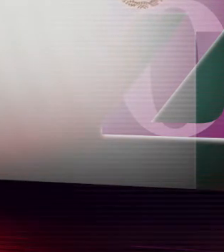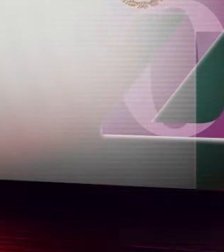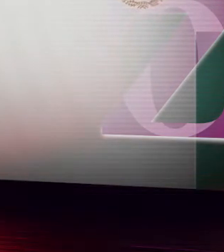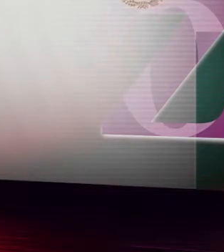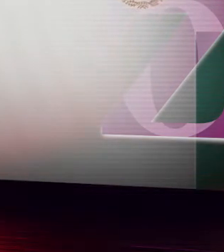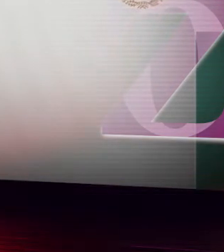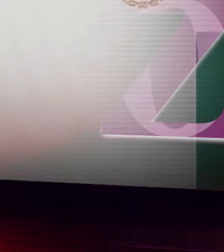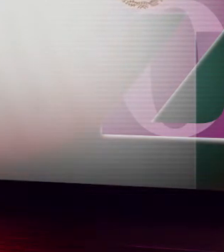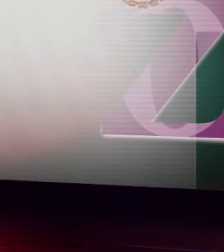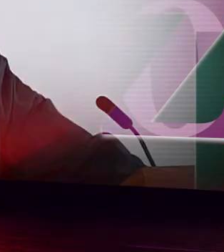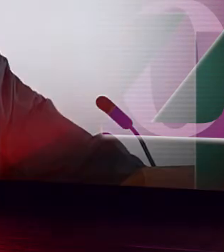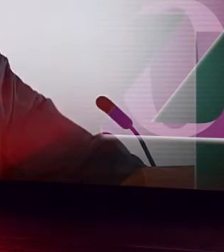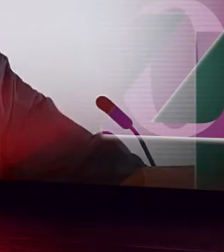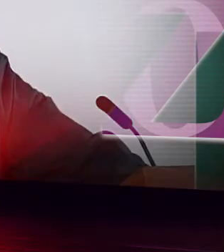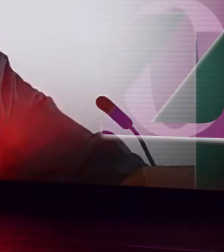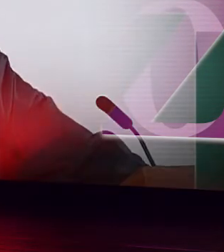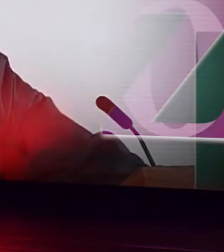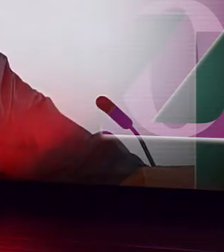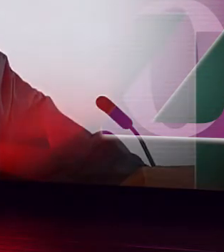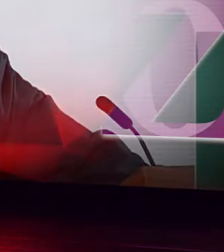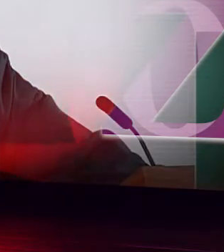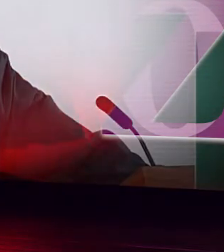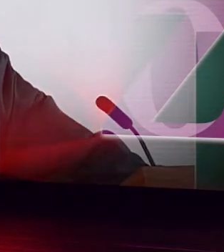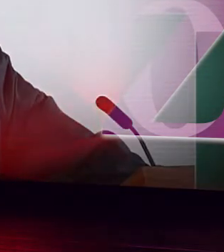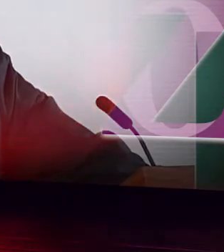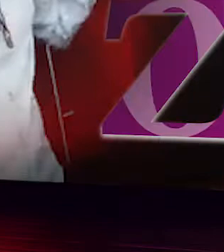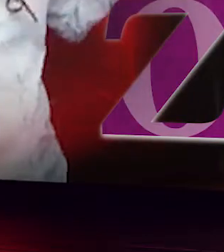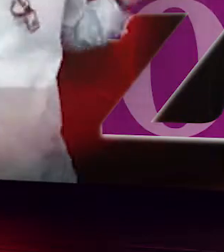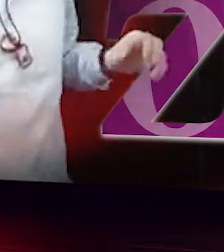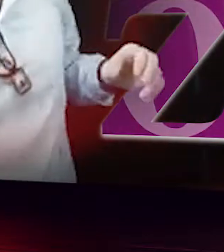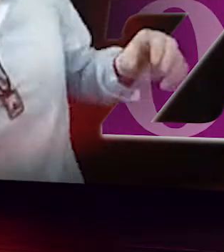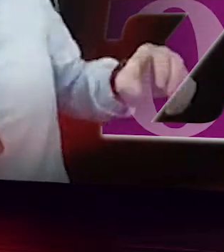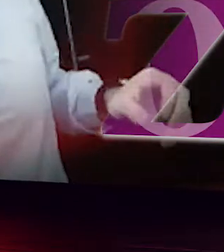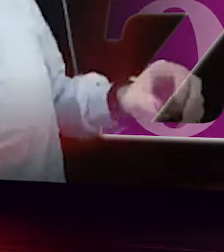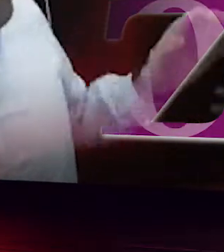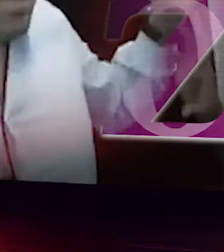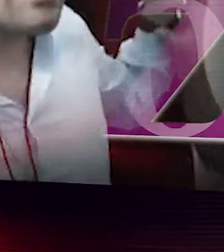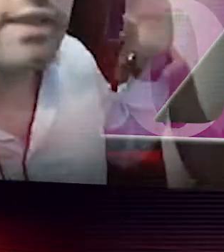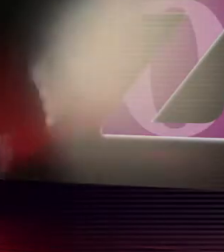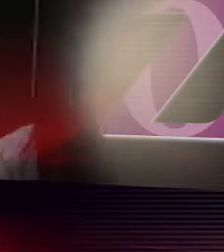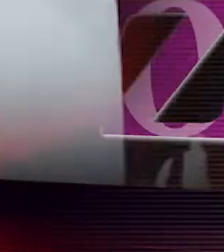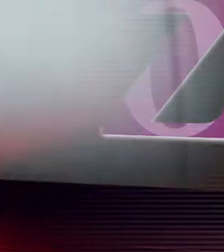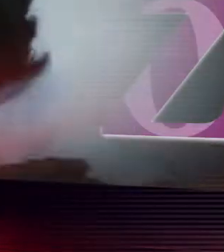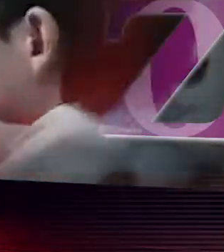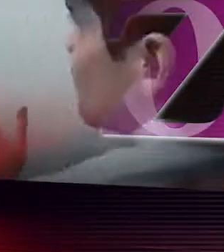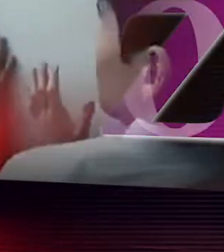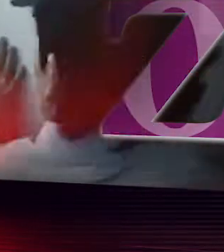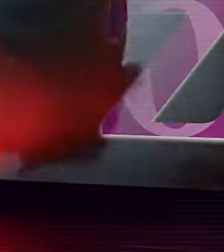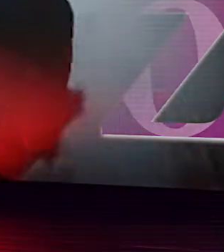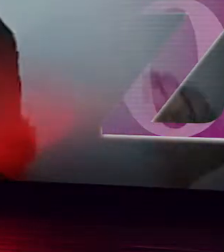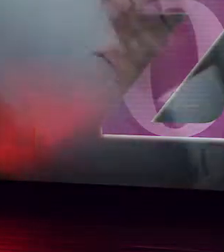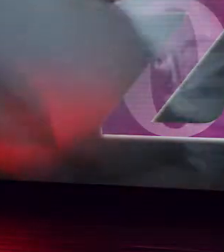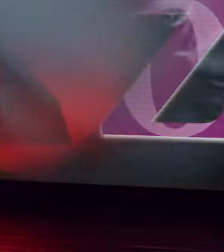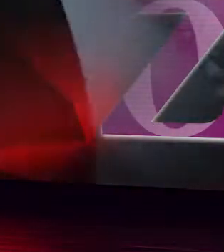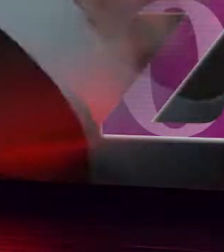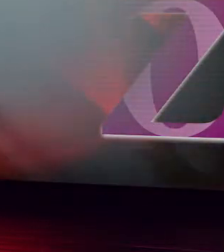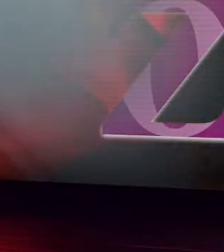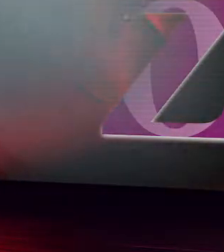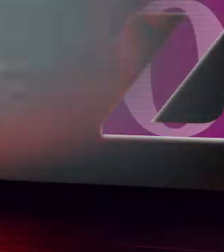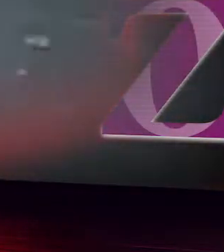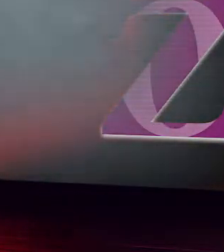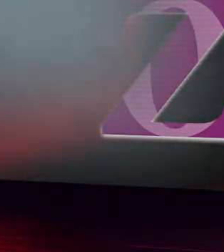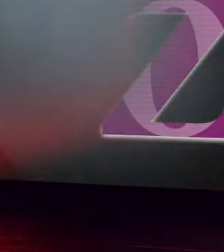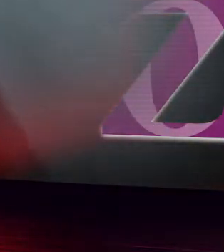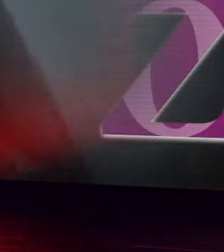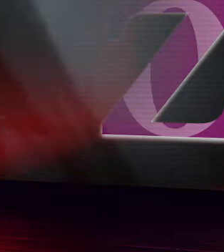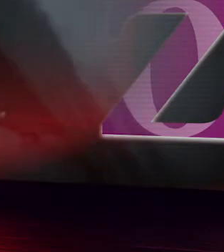antecedente de la forma en la que se liberó a ovidio guzmán y la forma en la que cínicamente el